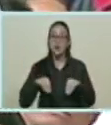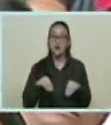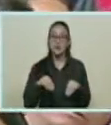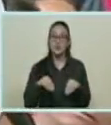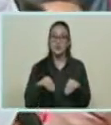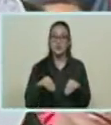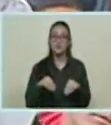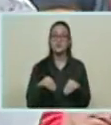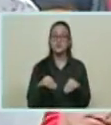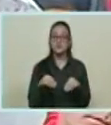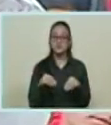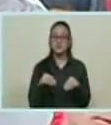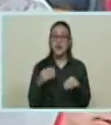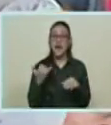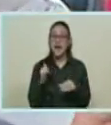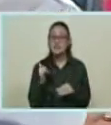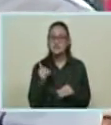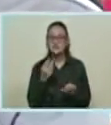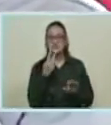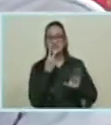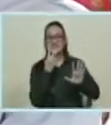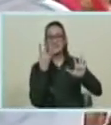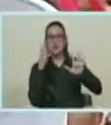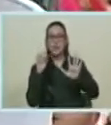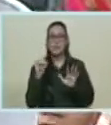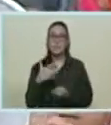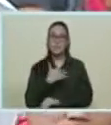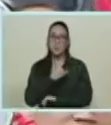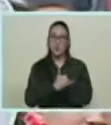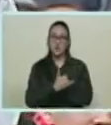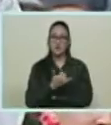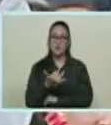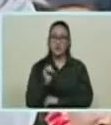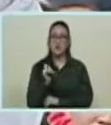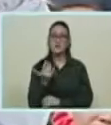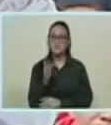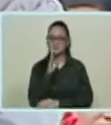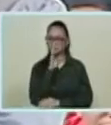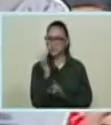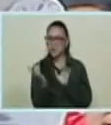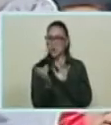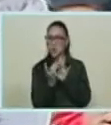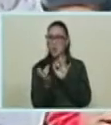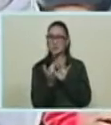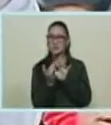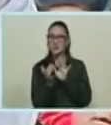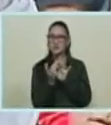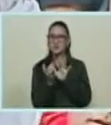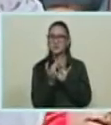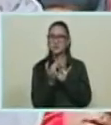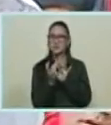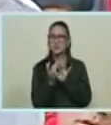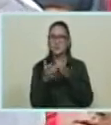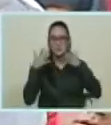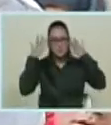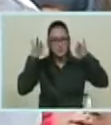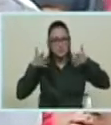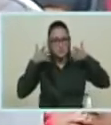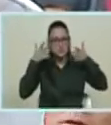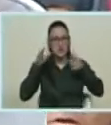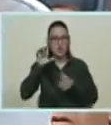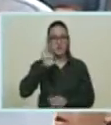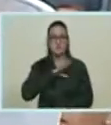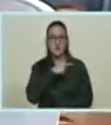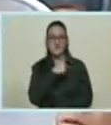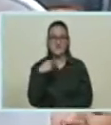desprenden 790 proyectos. Y además pudimos estar en contacto con el consejero de Estado, Yang Jiechi,